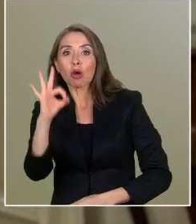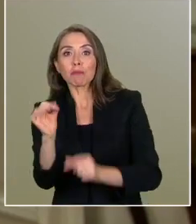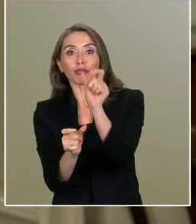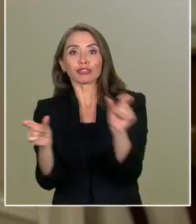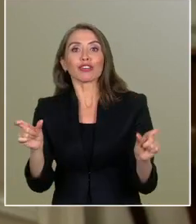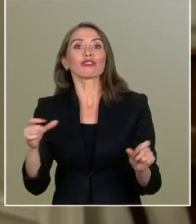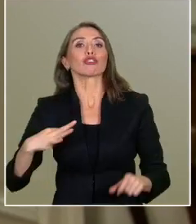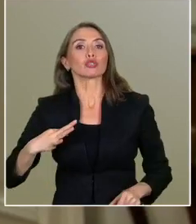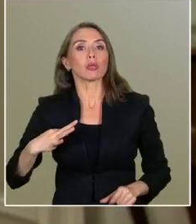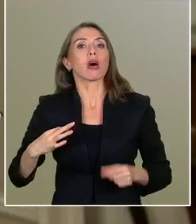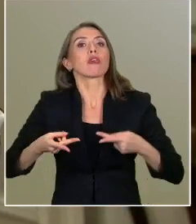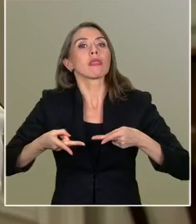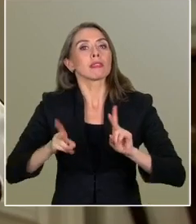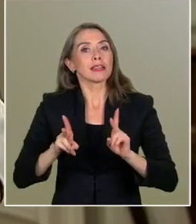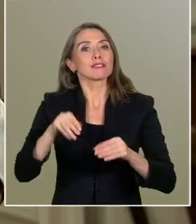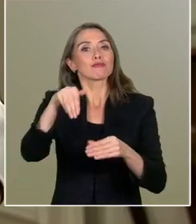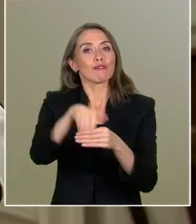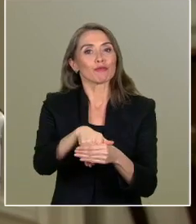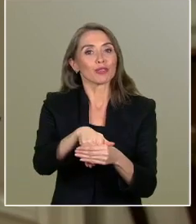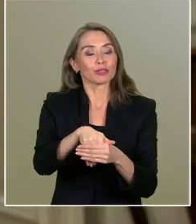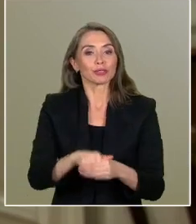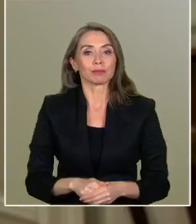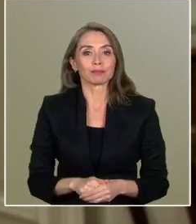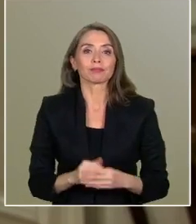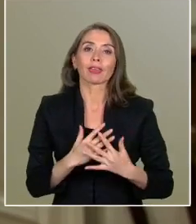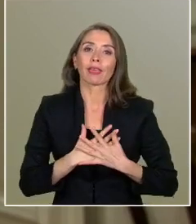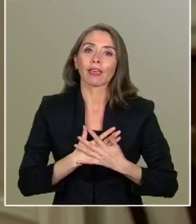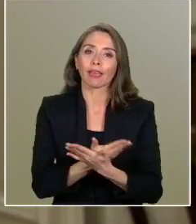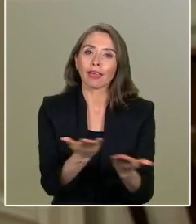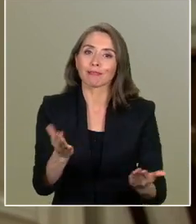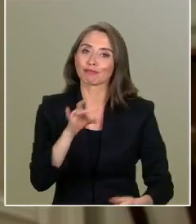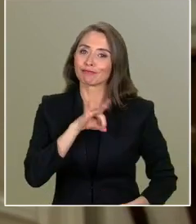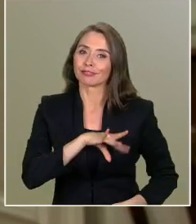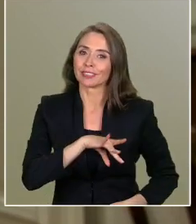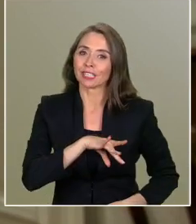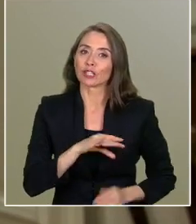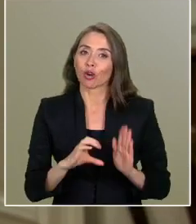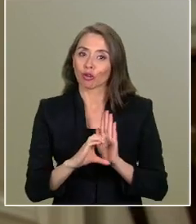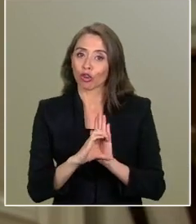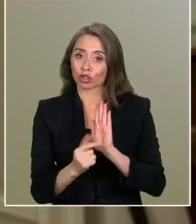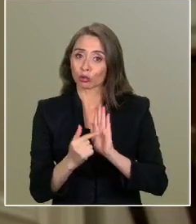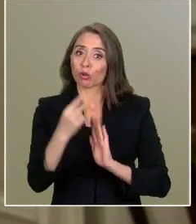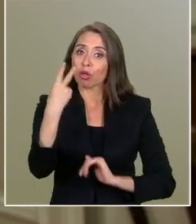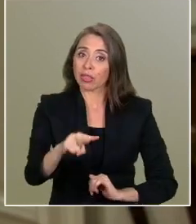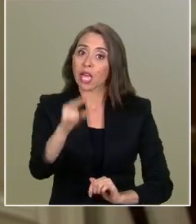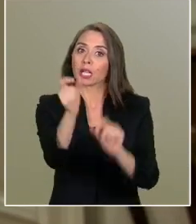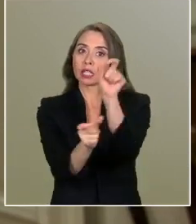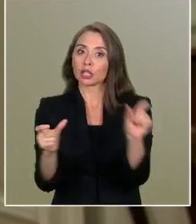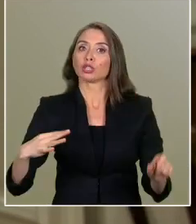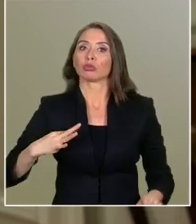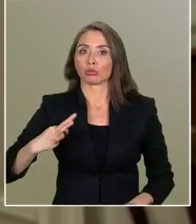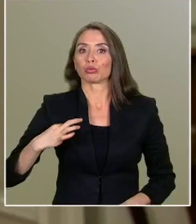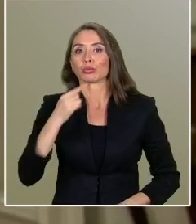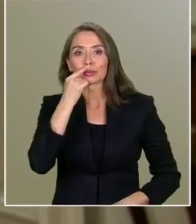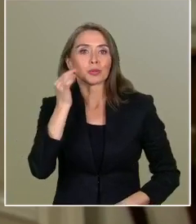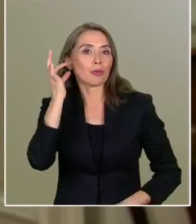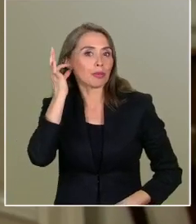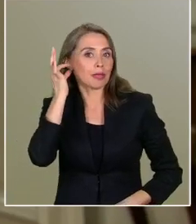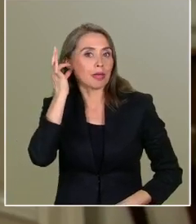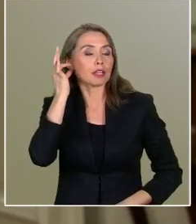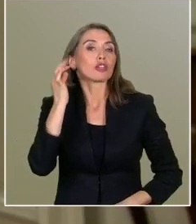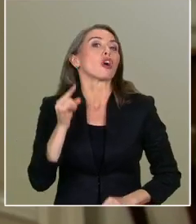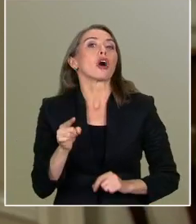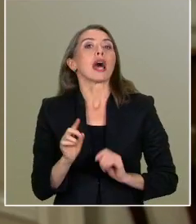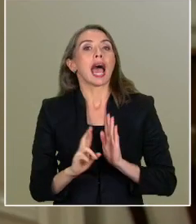ciudadanos con derecho a sufragio queridos compatriotas la constitución pertenece a los ciudadanos y ciudadanas sus